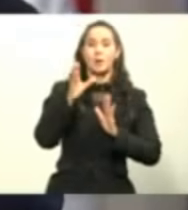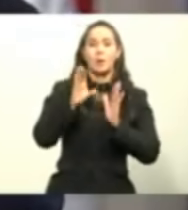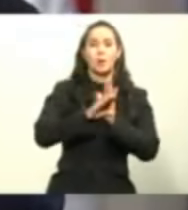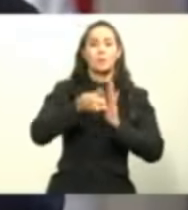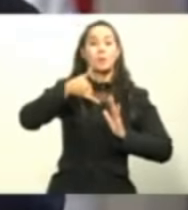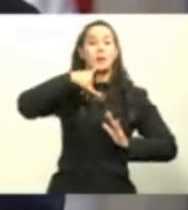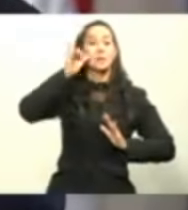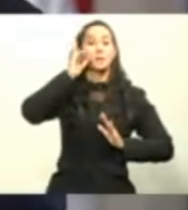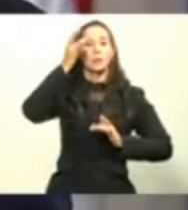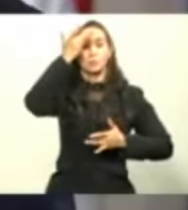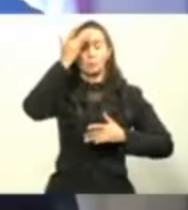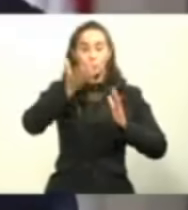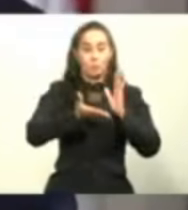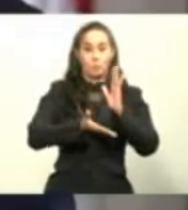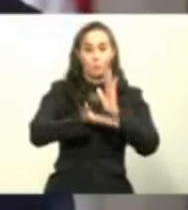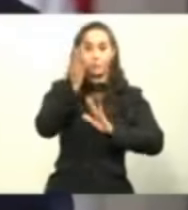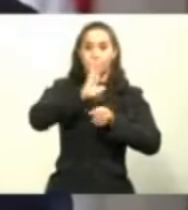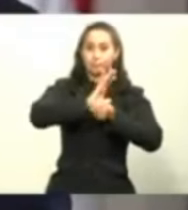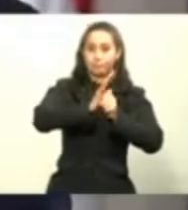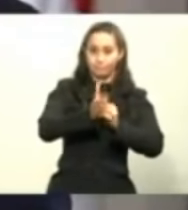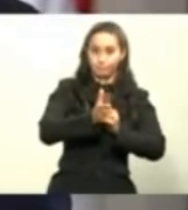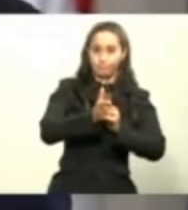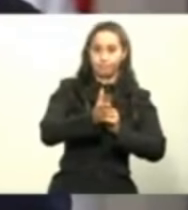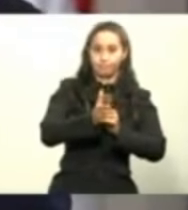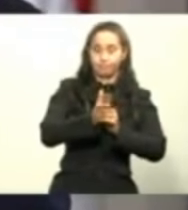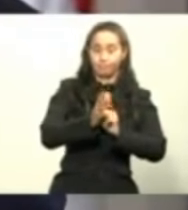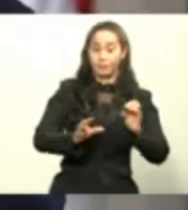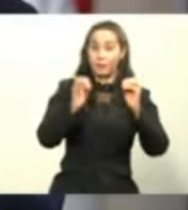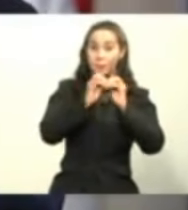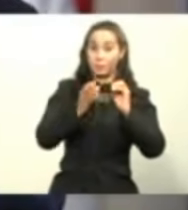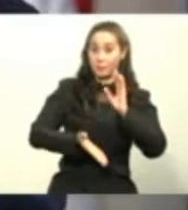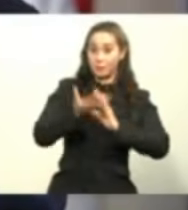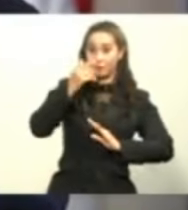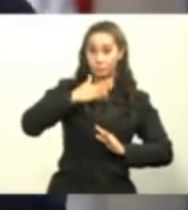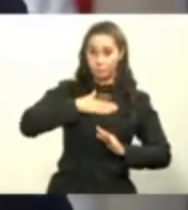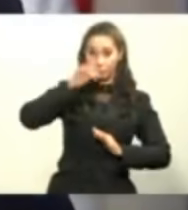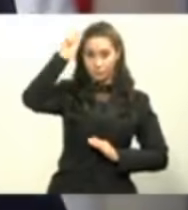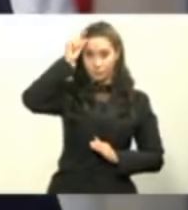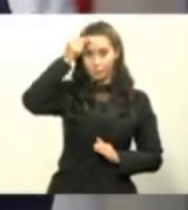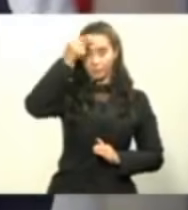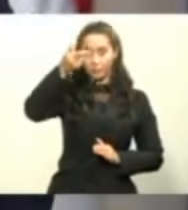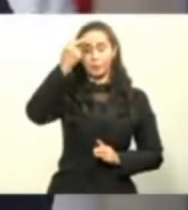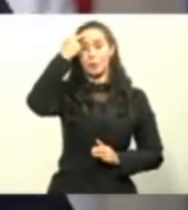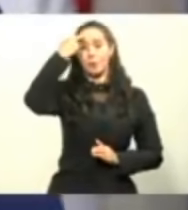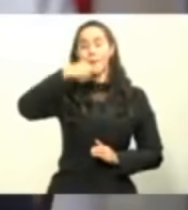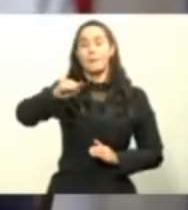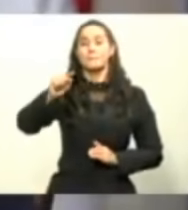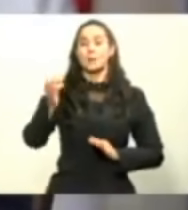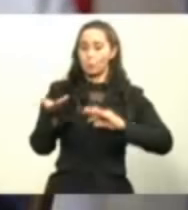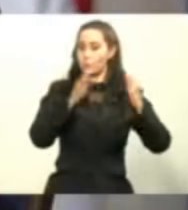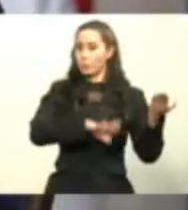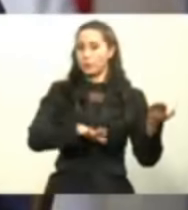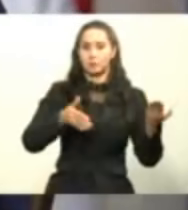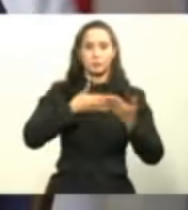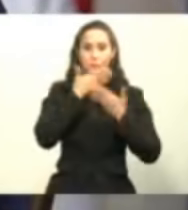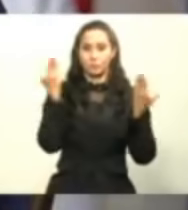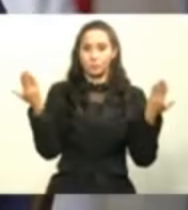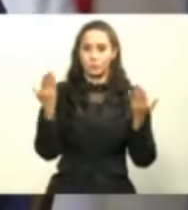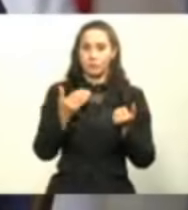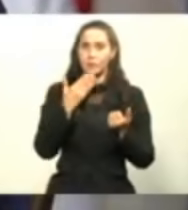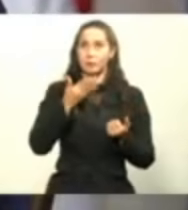alto, el más alto en mi administración, sin embargo, gracias a Dios, no hubo ninguna muerte.